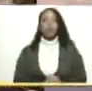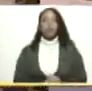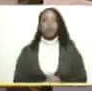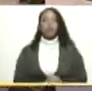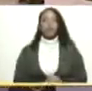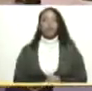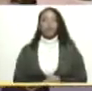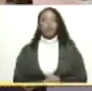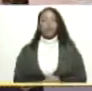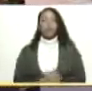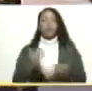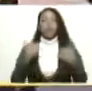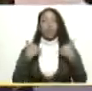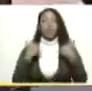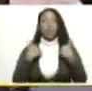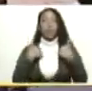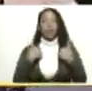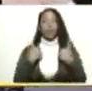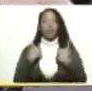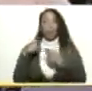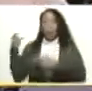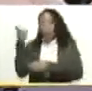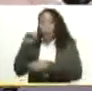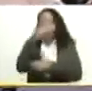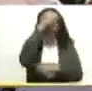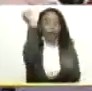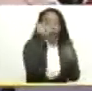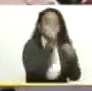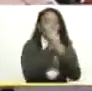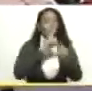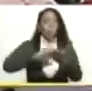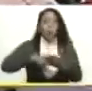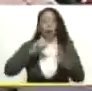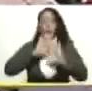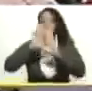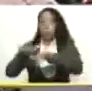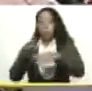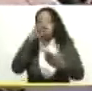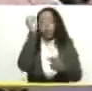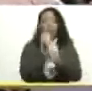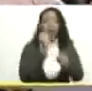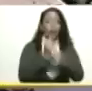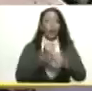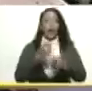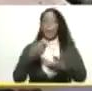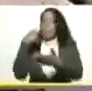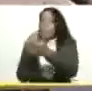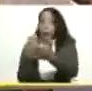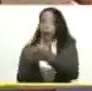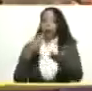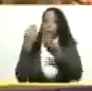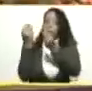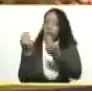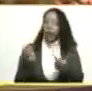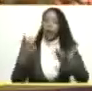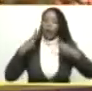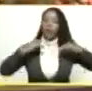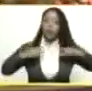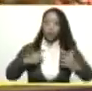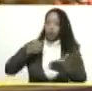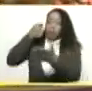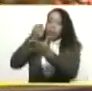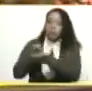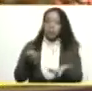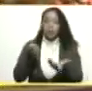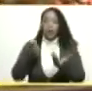¿Cuánto cuesta parir los recursos para cumplirle a nuestros trabajadores sus aguinaldos, sus vacaciones, sus